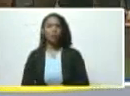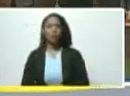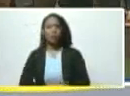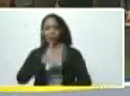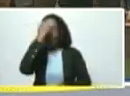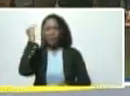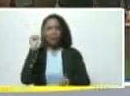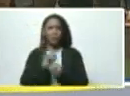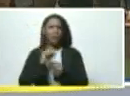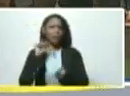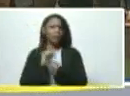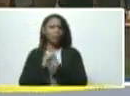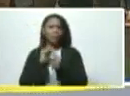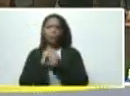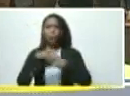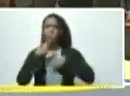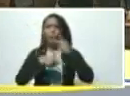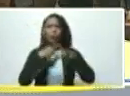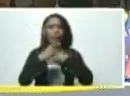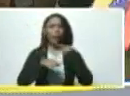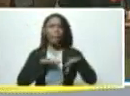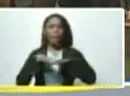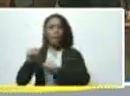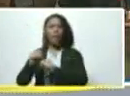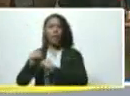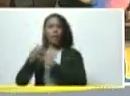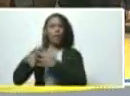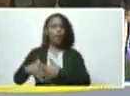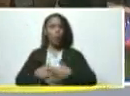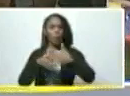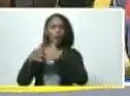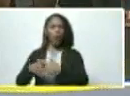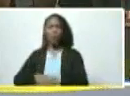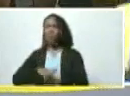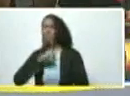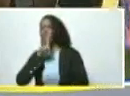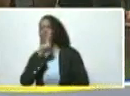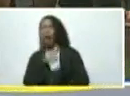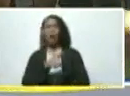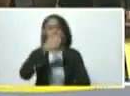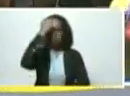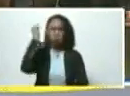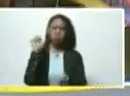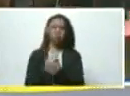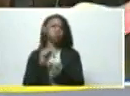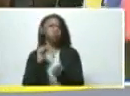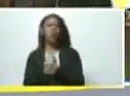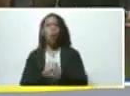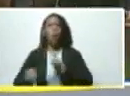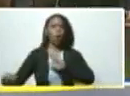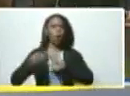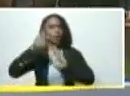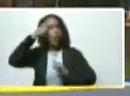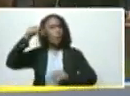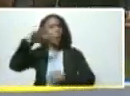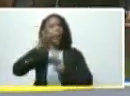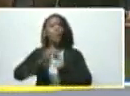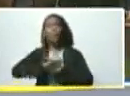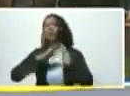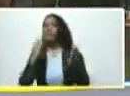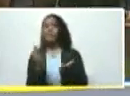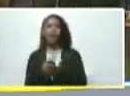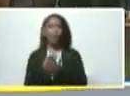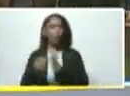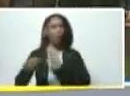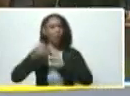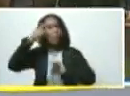Brutal. La política del imperialismo norteamericano es cruel y brutal contra los pueblos del mundo, contra